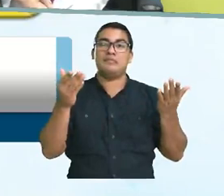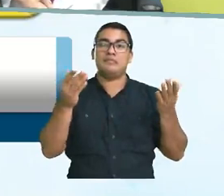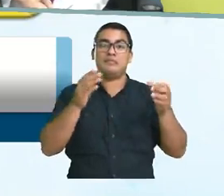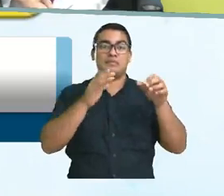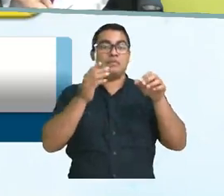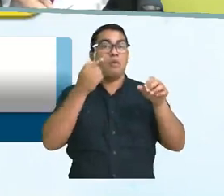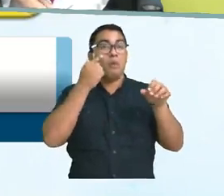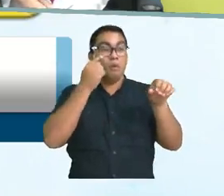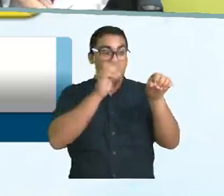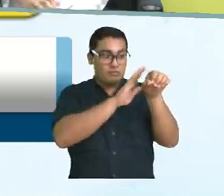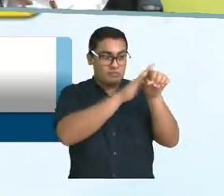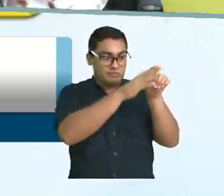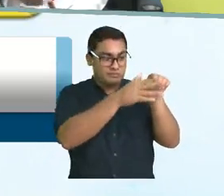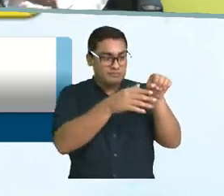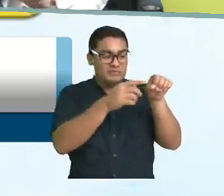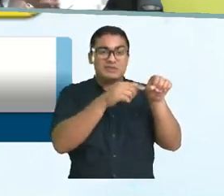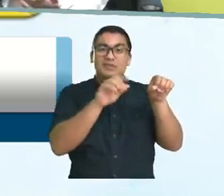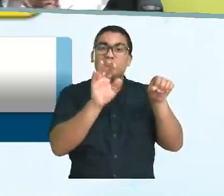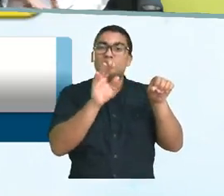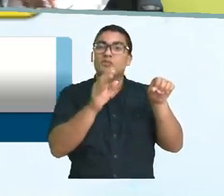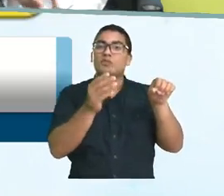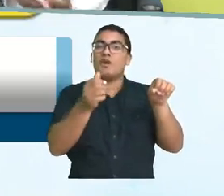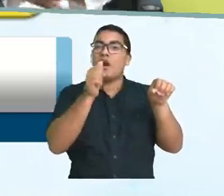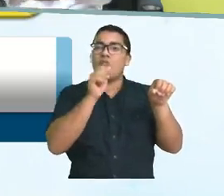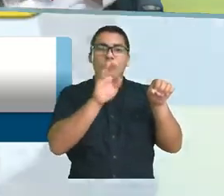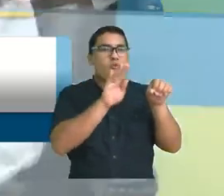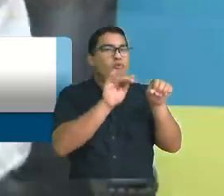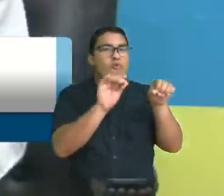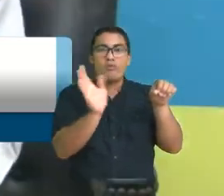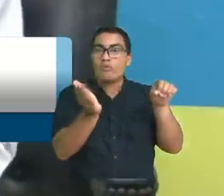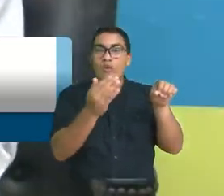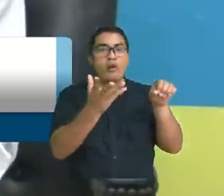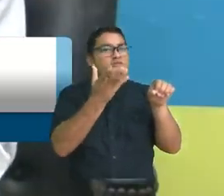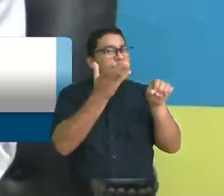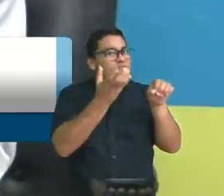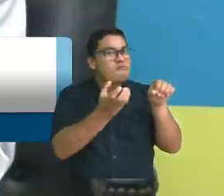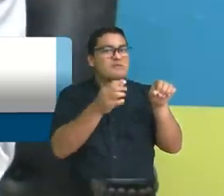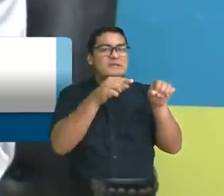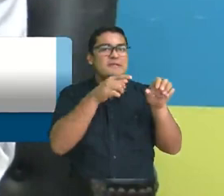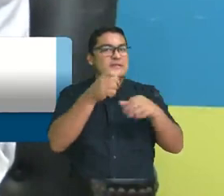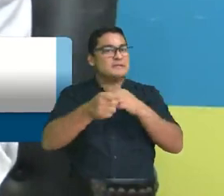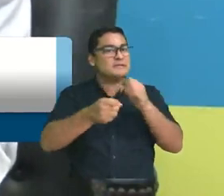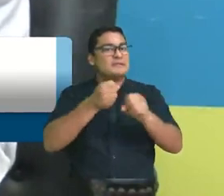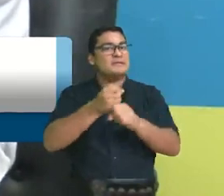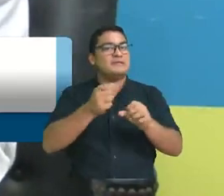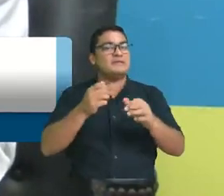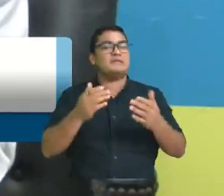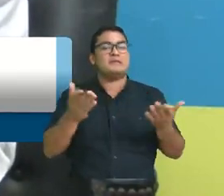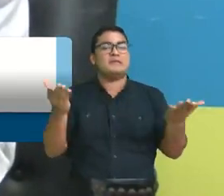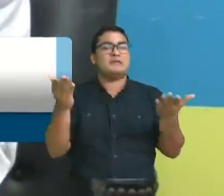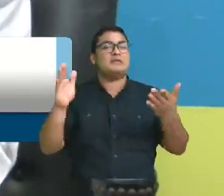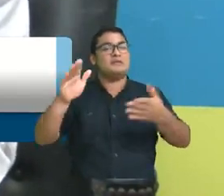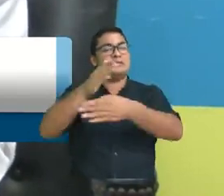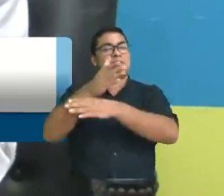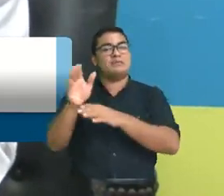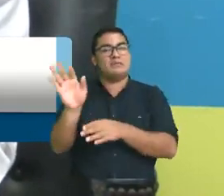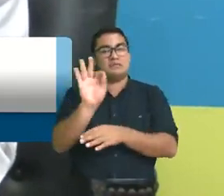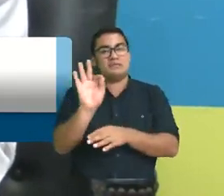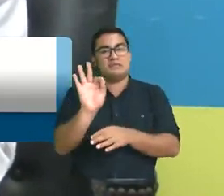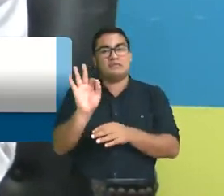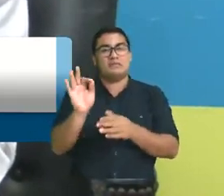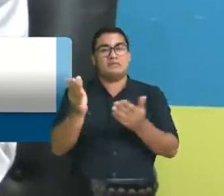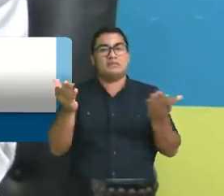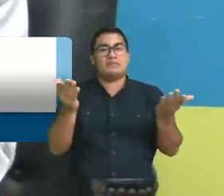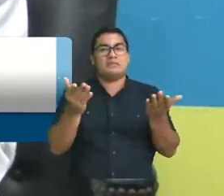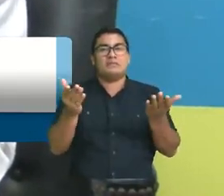órbita, se empieza a disminuir su producción a medida que va avanzando la edad. Hay muchos factores, no solamente es la